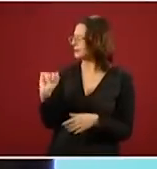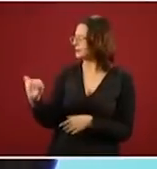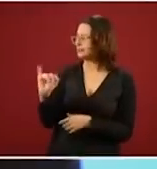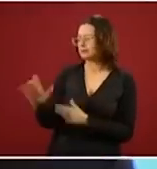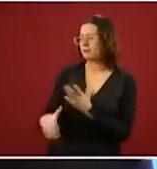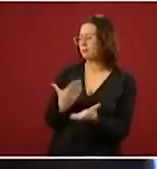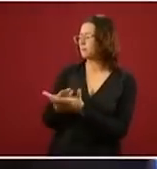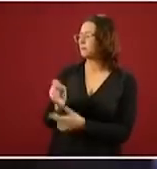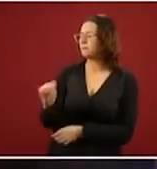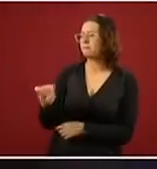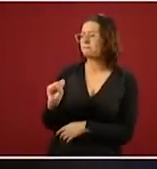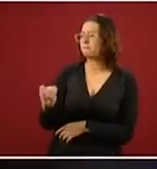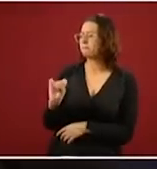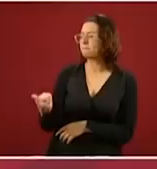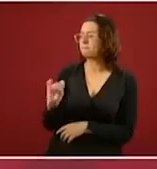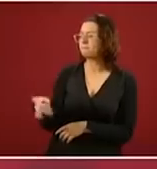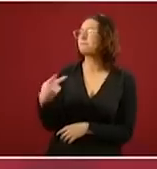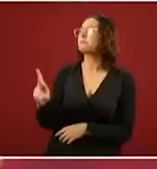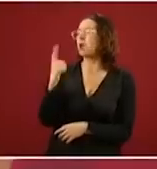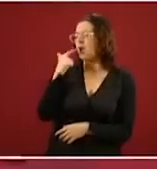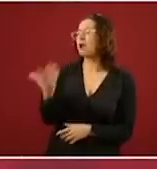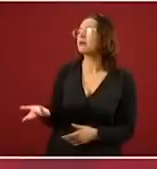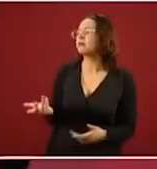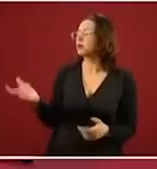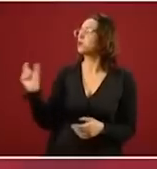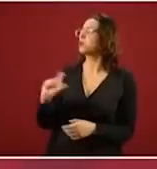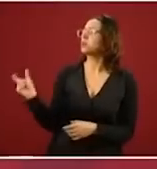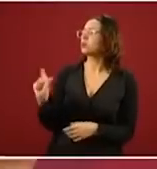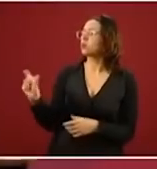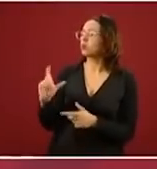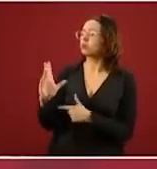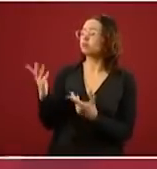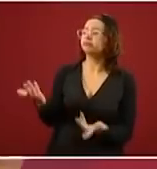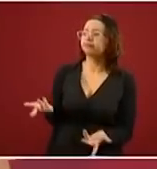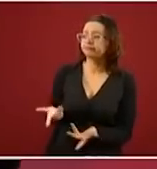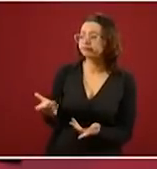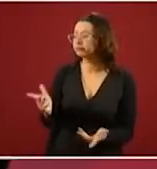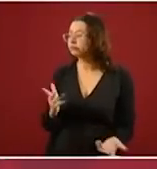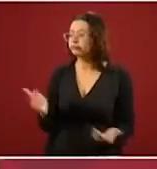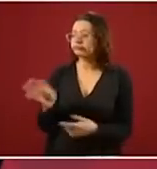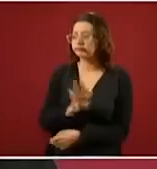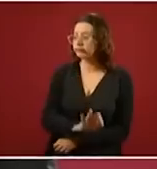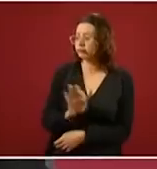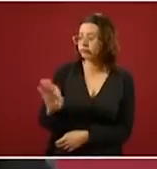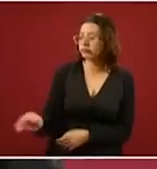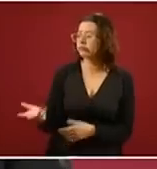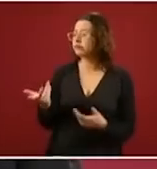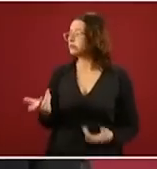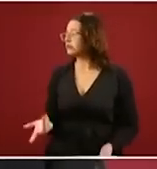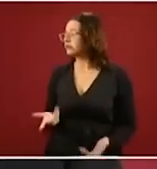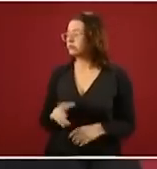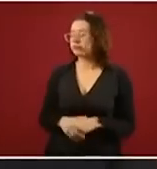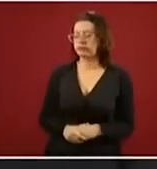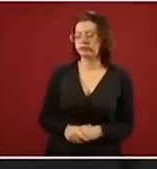planteamiento para ver cuando se terminan de este